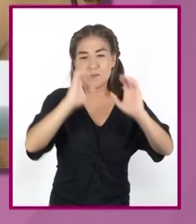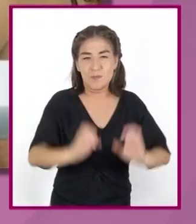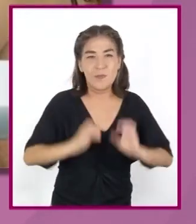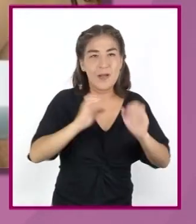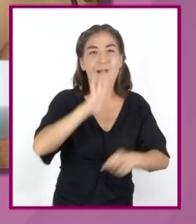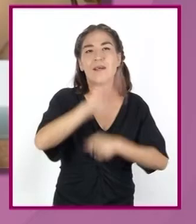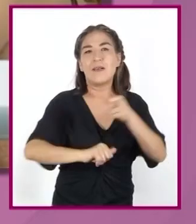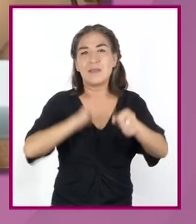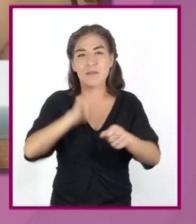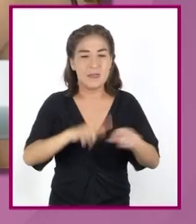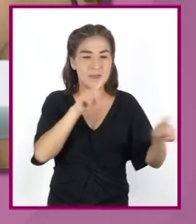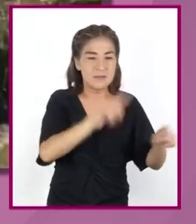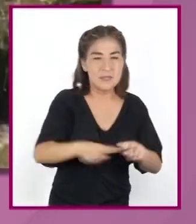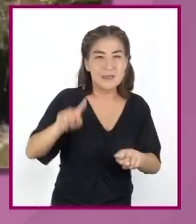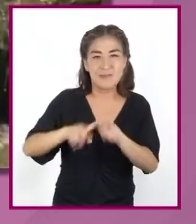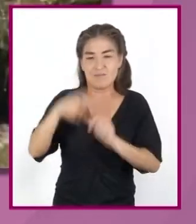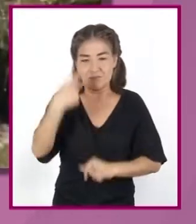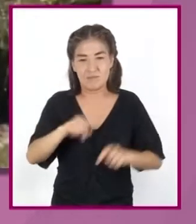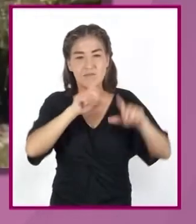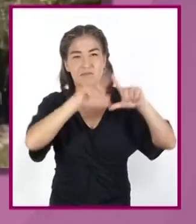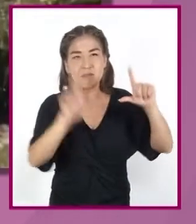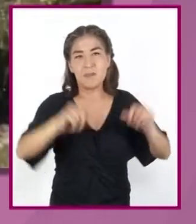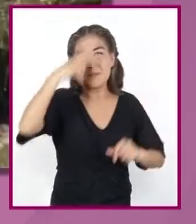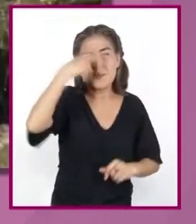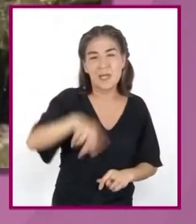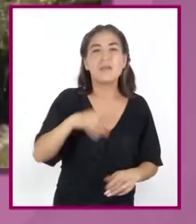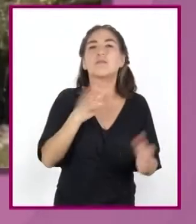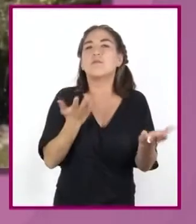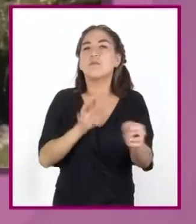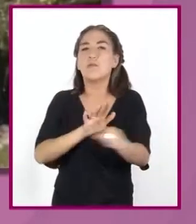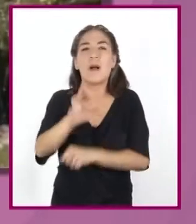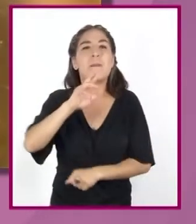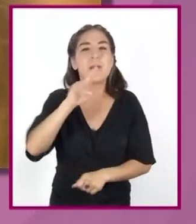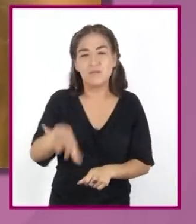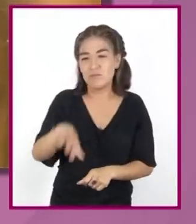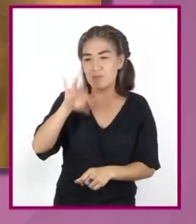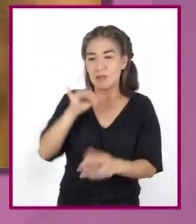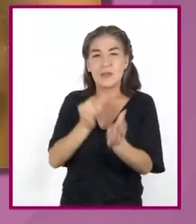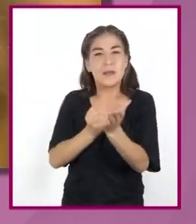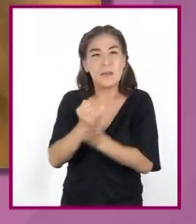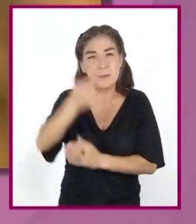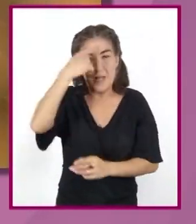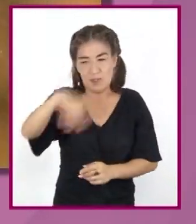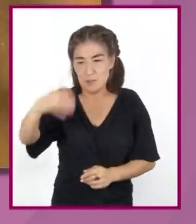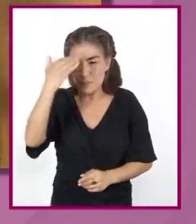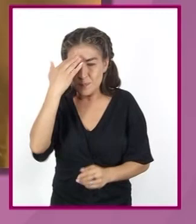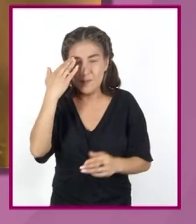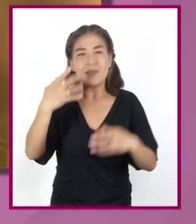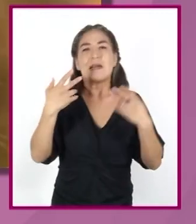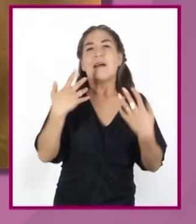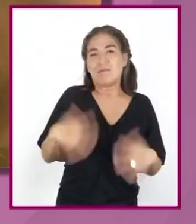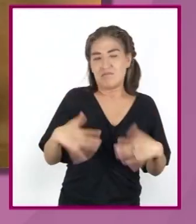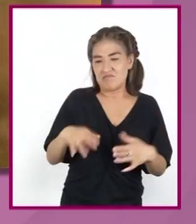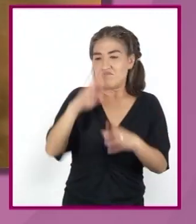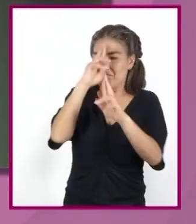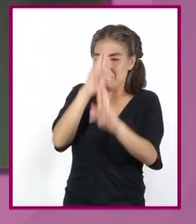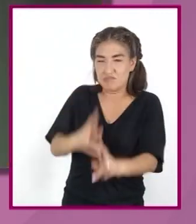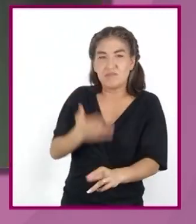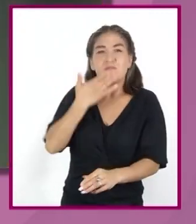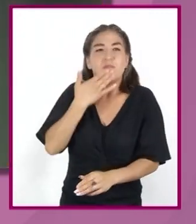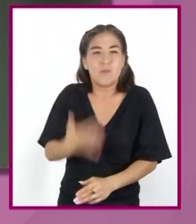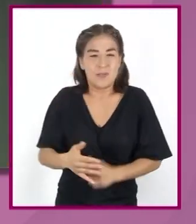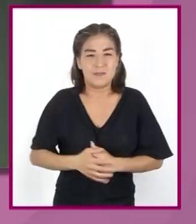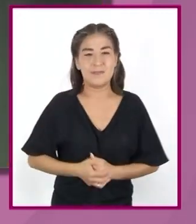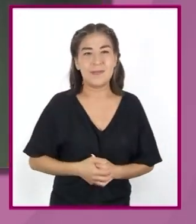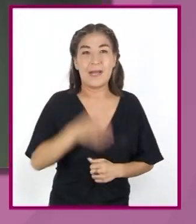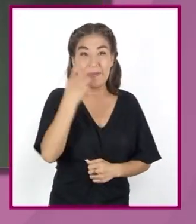de la diversidad de México, a que se use mejor, a la mejor toma de decisiones, a que la conozcamos, a que la valoremos mejor.